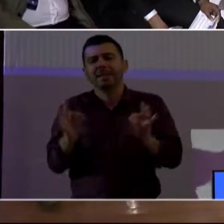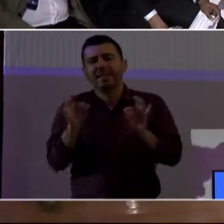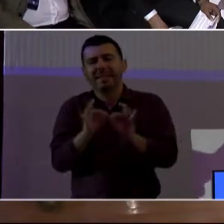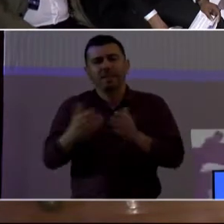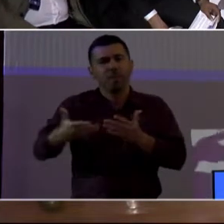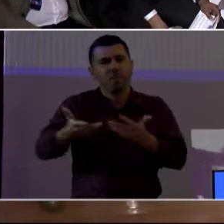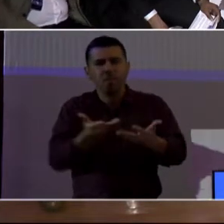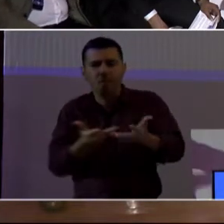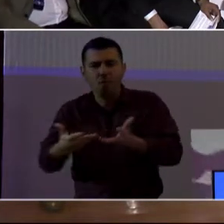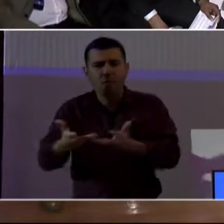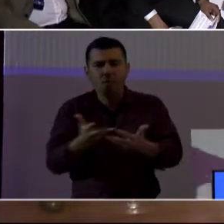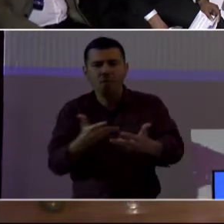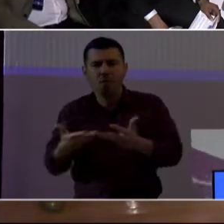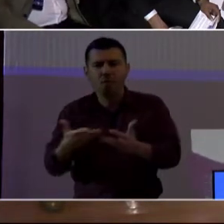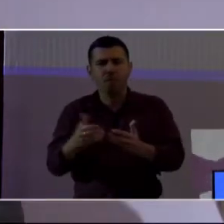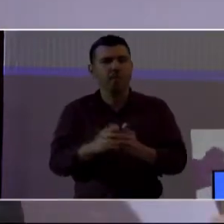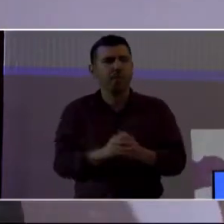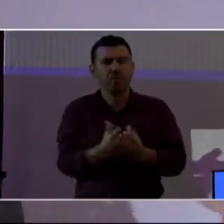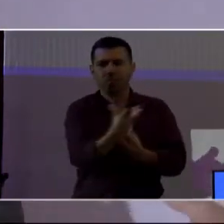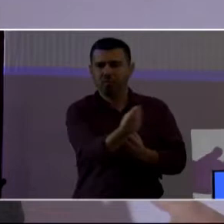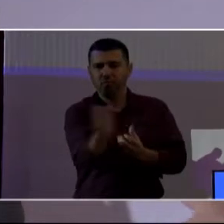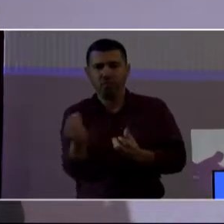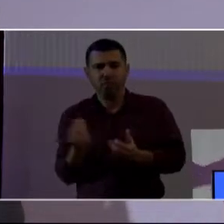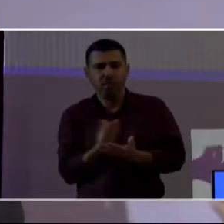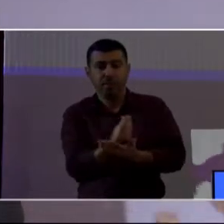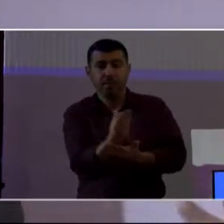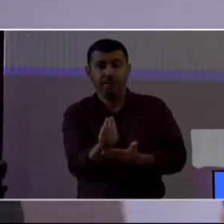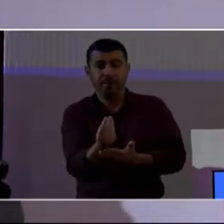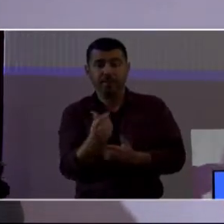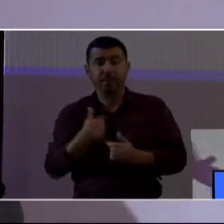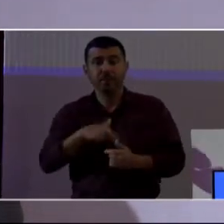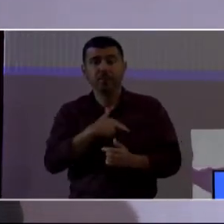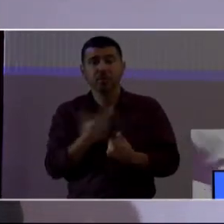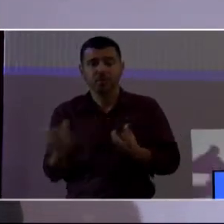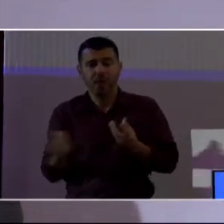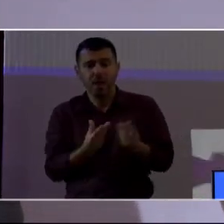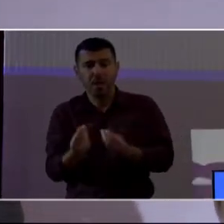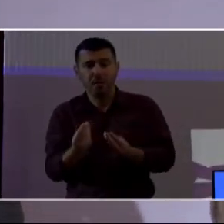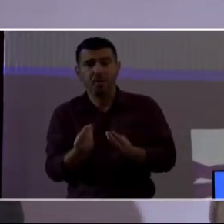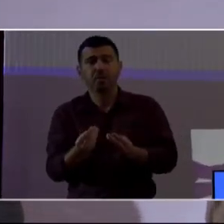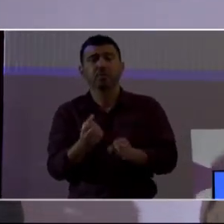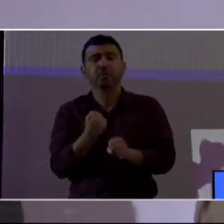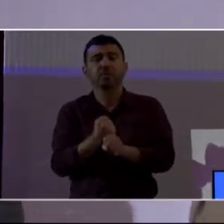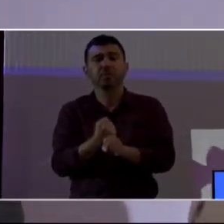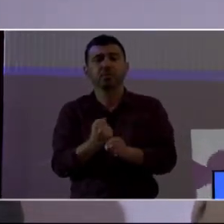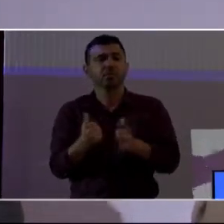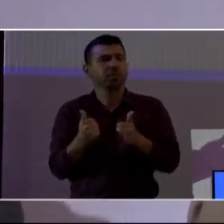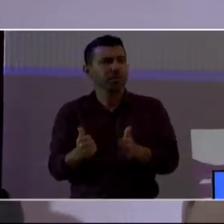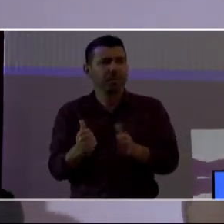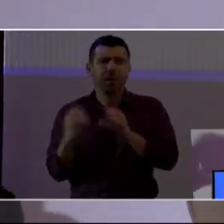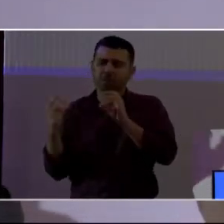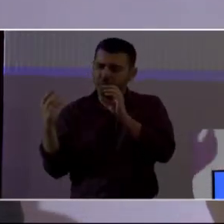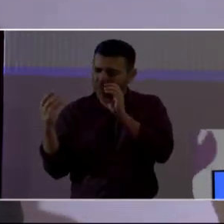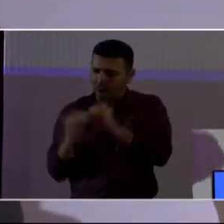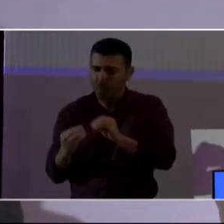todos los actores. Entonces, hemos sido un equipo siempre con la agencia, hemos sido un equipo con Naciones Unidas, con el PNUD, y trabajamos en